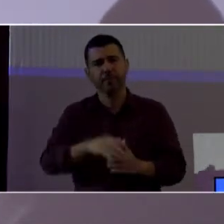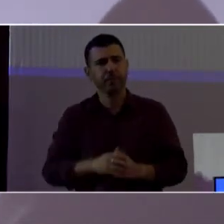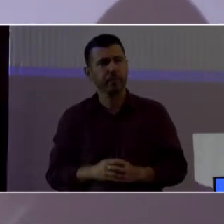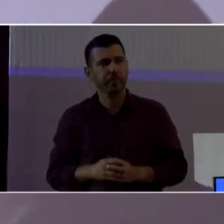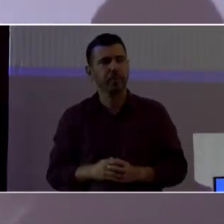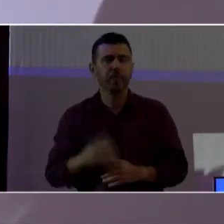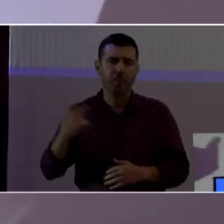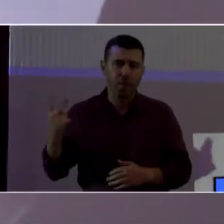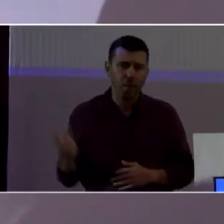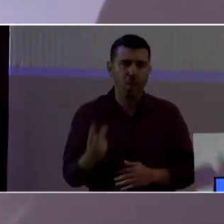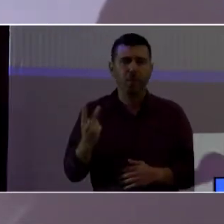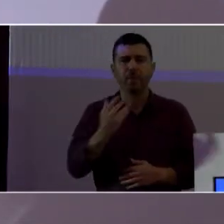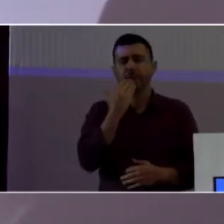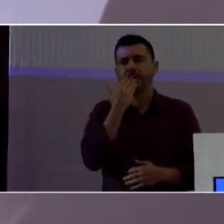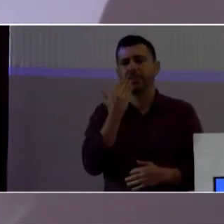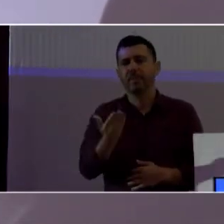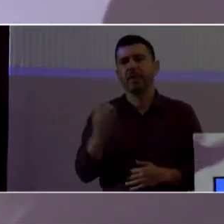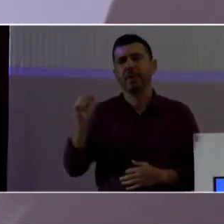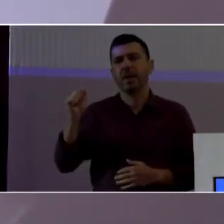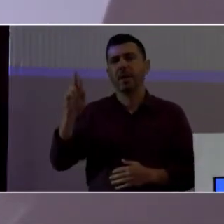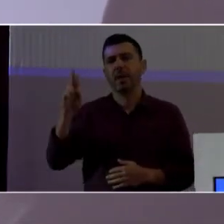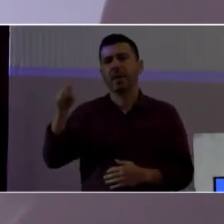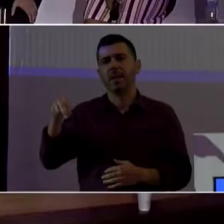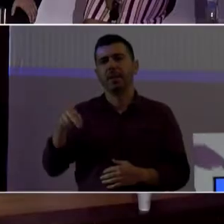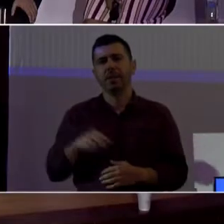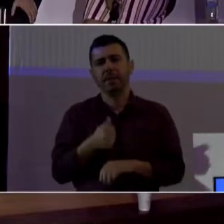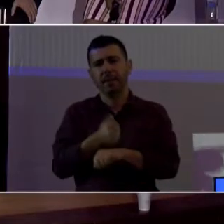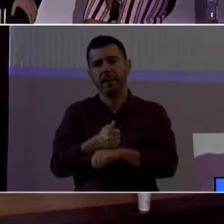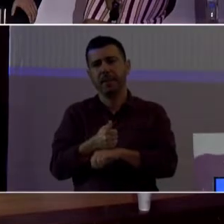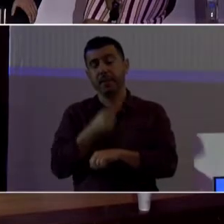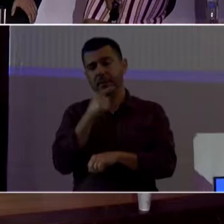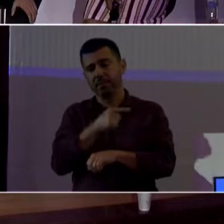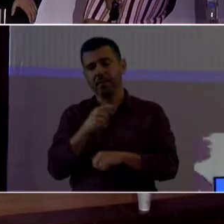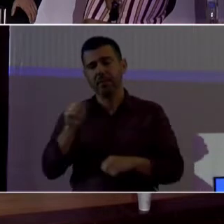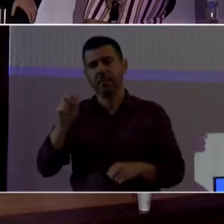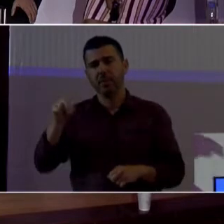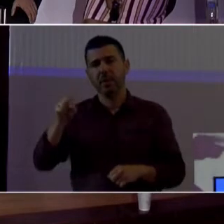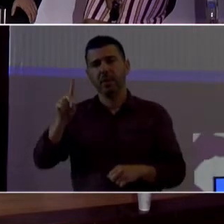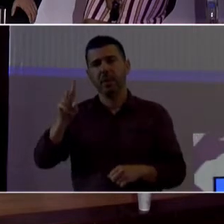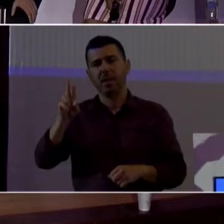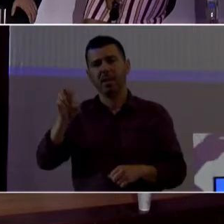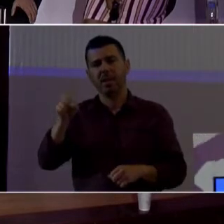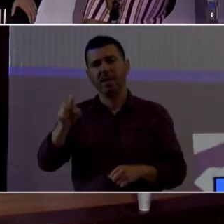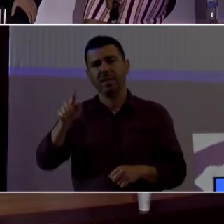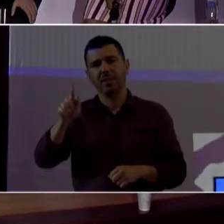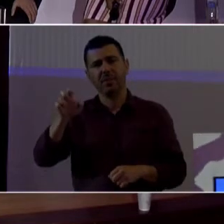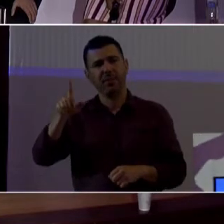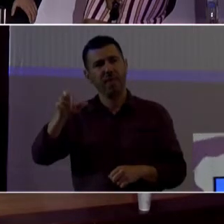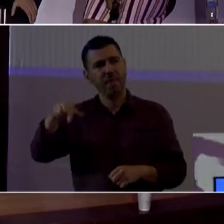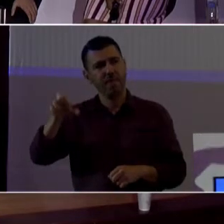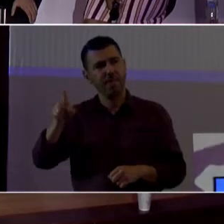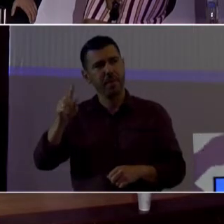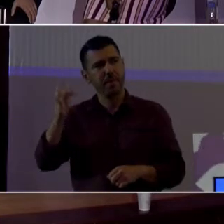agradecerle entonces a la ARN y a su director Andrés Felipe Stapper por ese apoyo tan grande que hemos tenido.